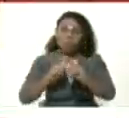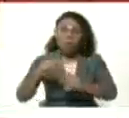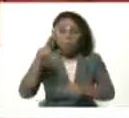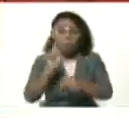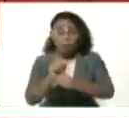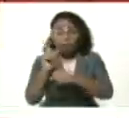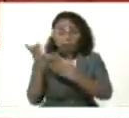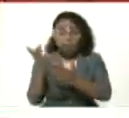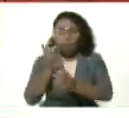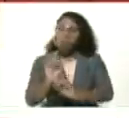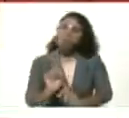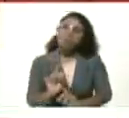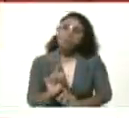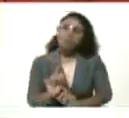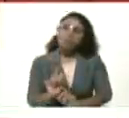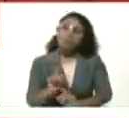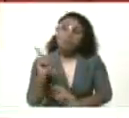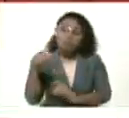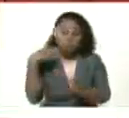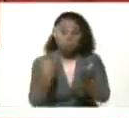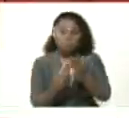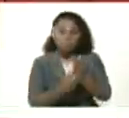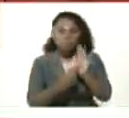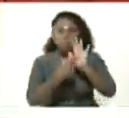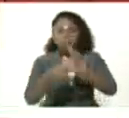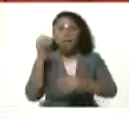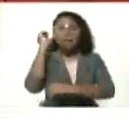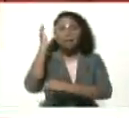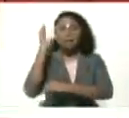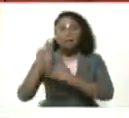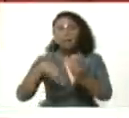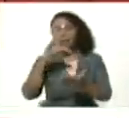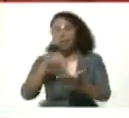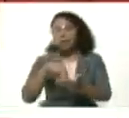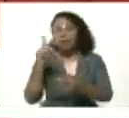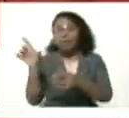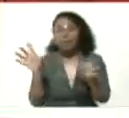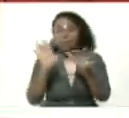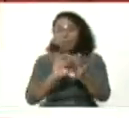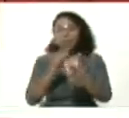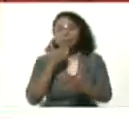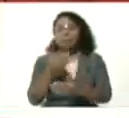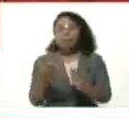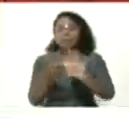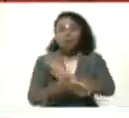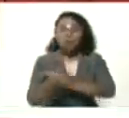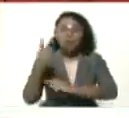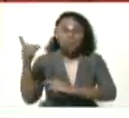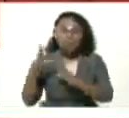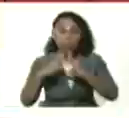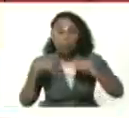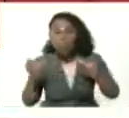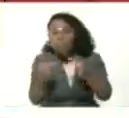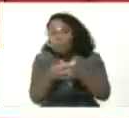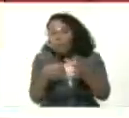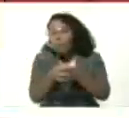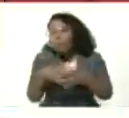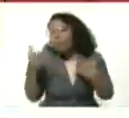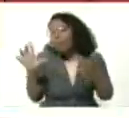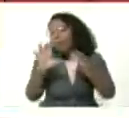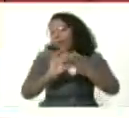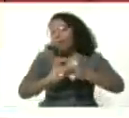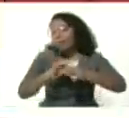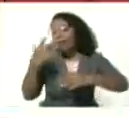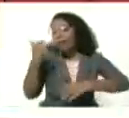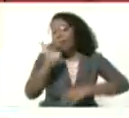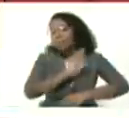hecho, eso está demostrado en la Asamblea Nacional, pues, que la alianza permitió a todos los partidos de la alianza